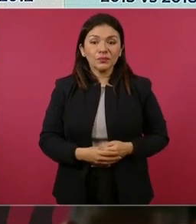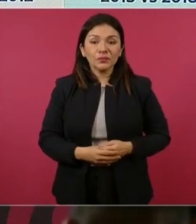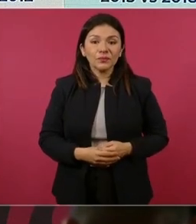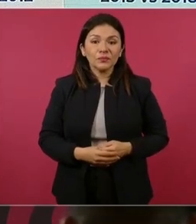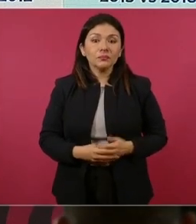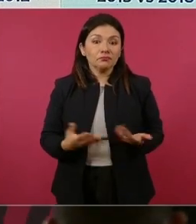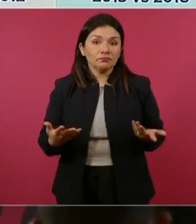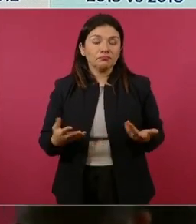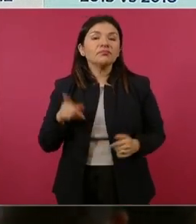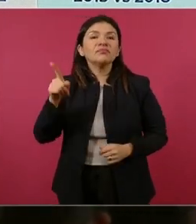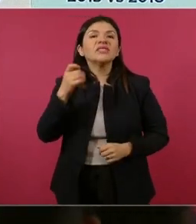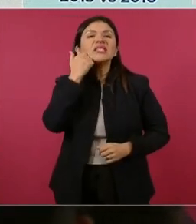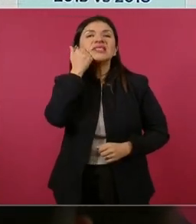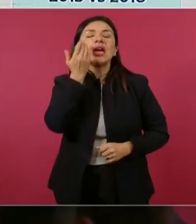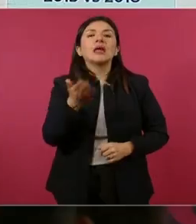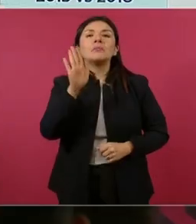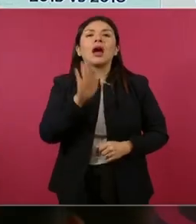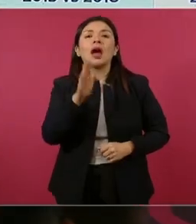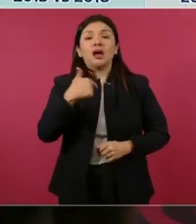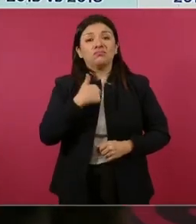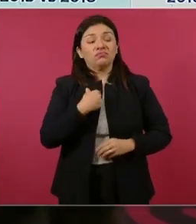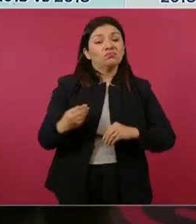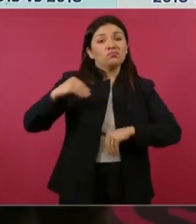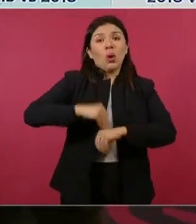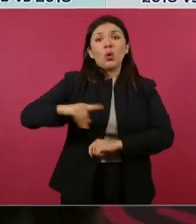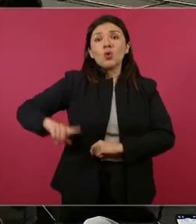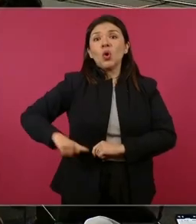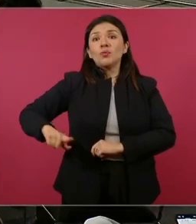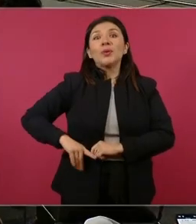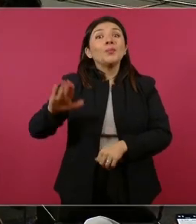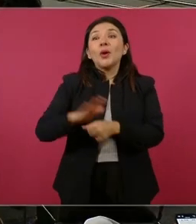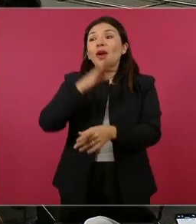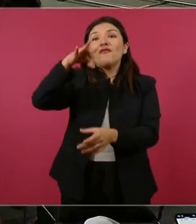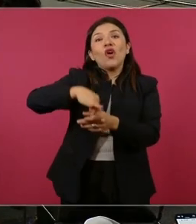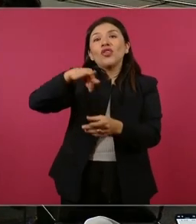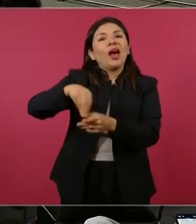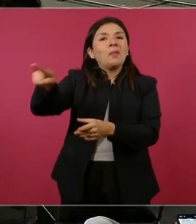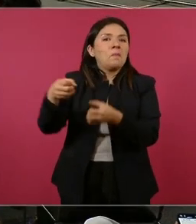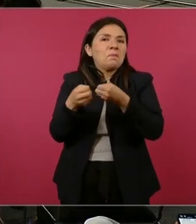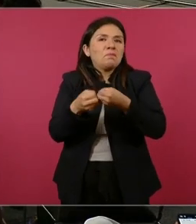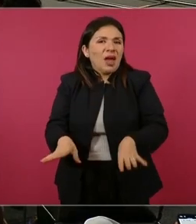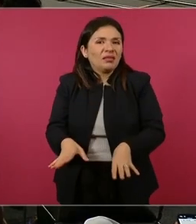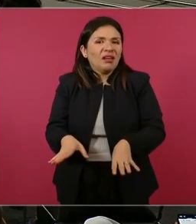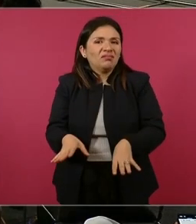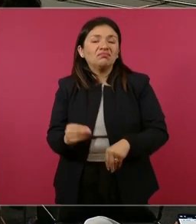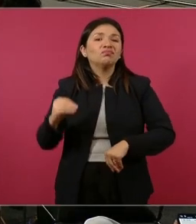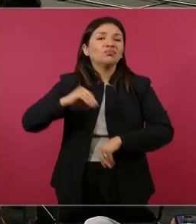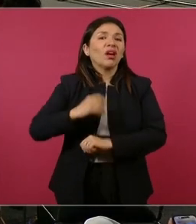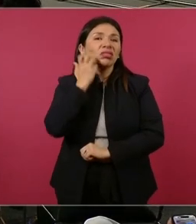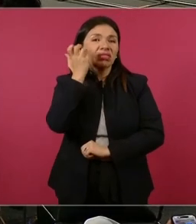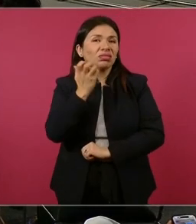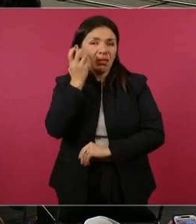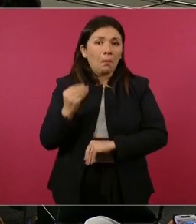O sea, que quiso buscar legitimidad que no obtuvo en las urnas